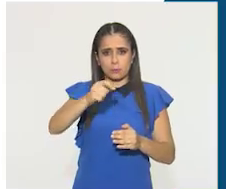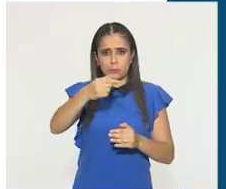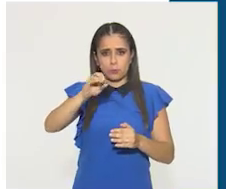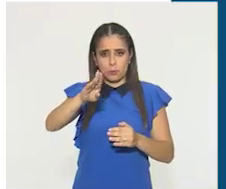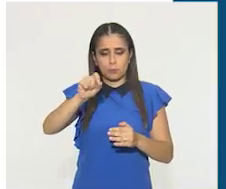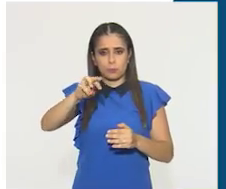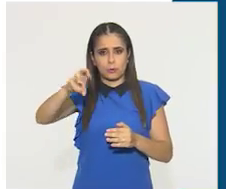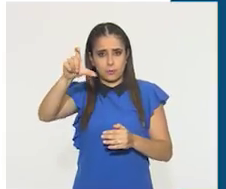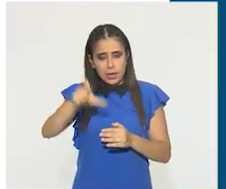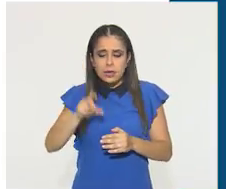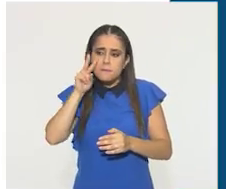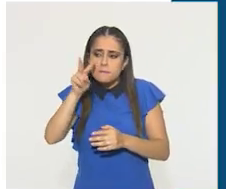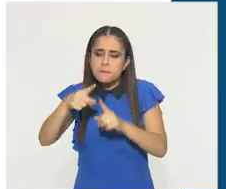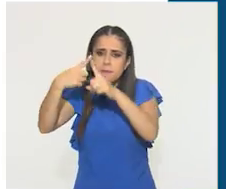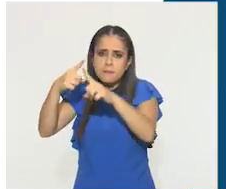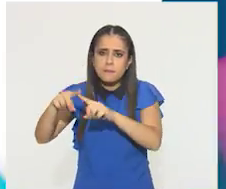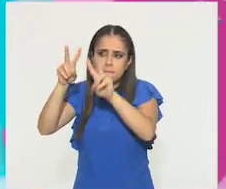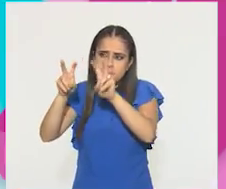.mx